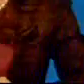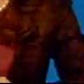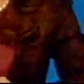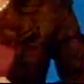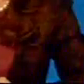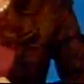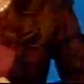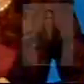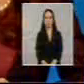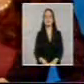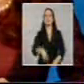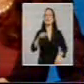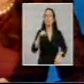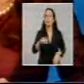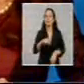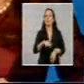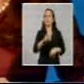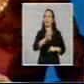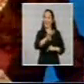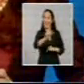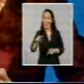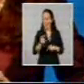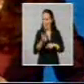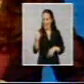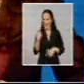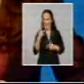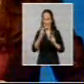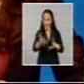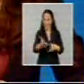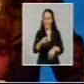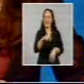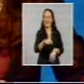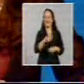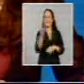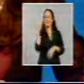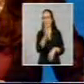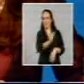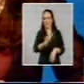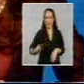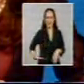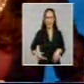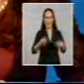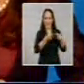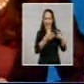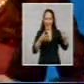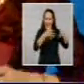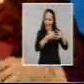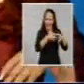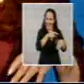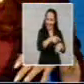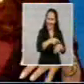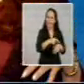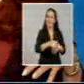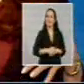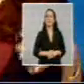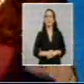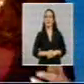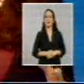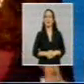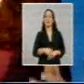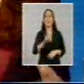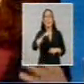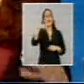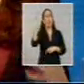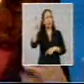Esta línea de créditos, como decía el presidente de la cooperativa y otras